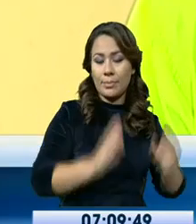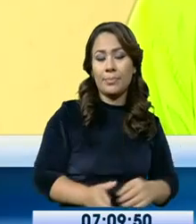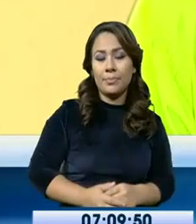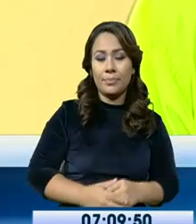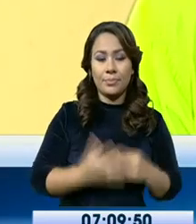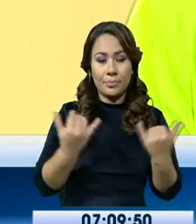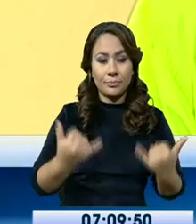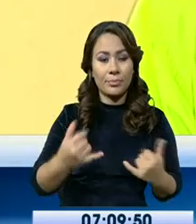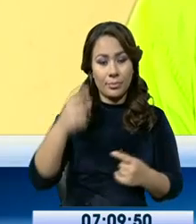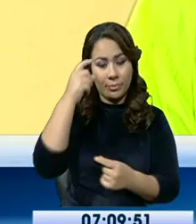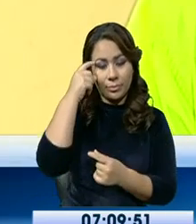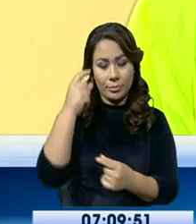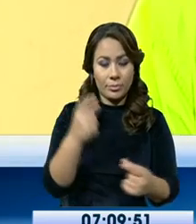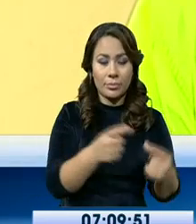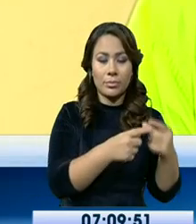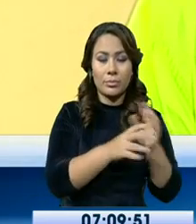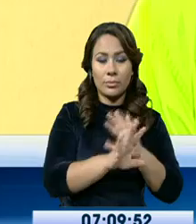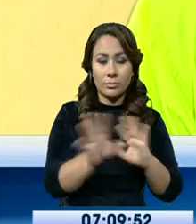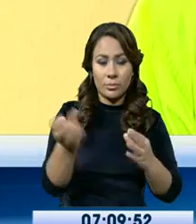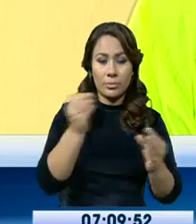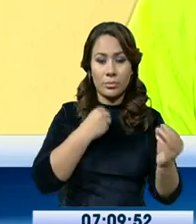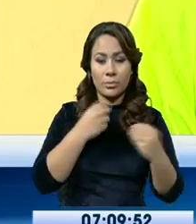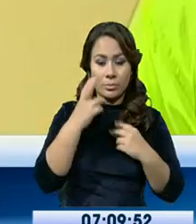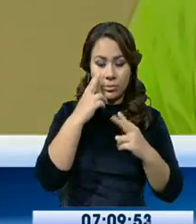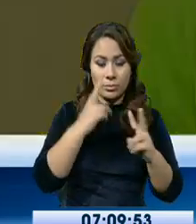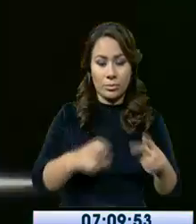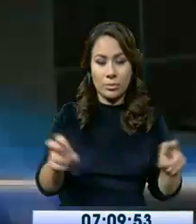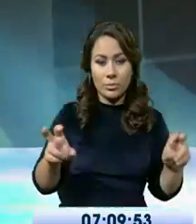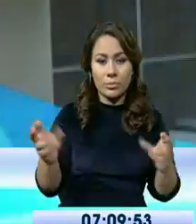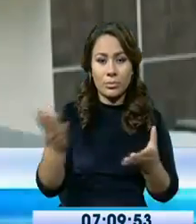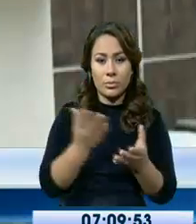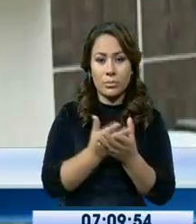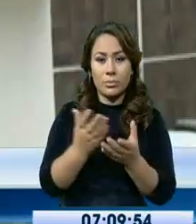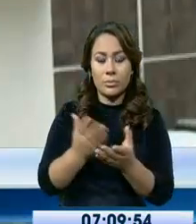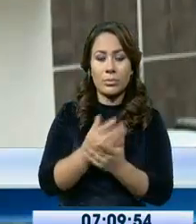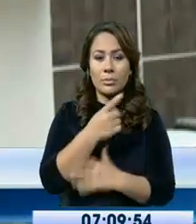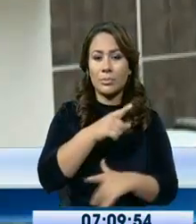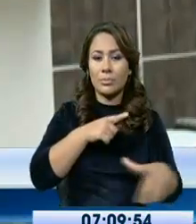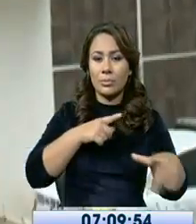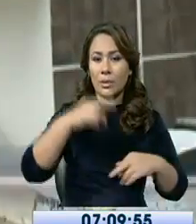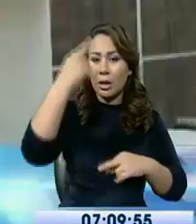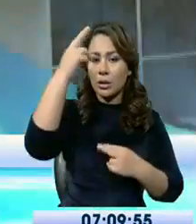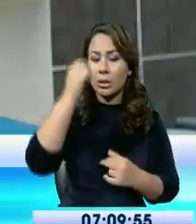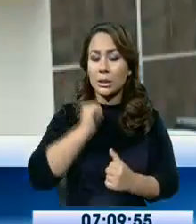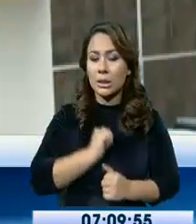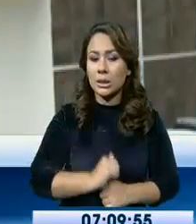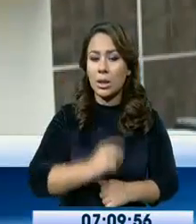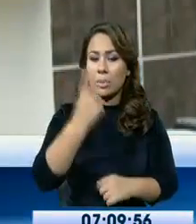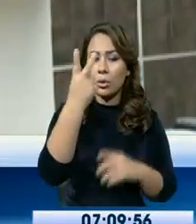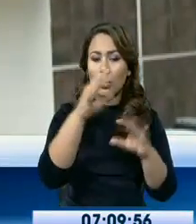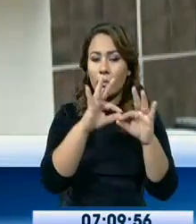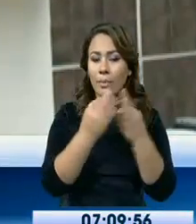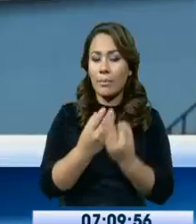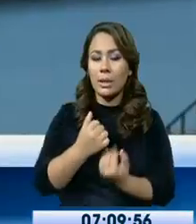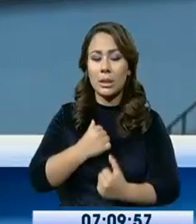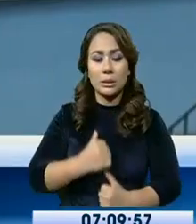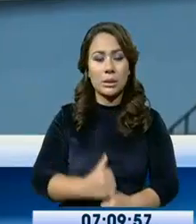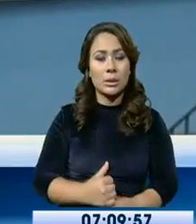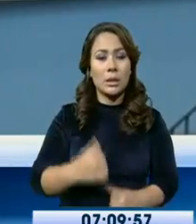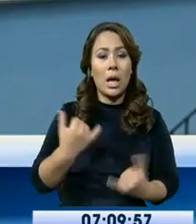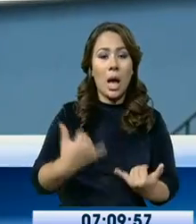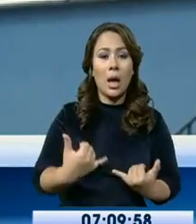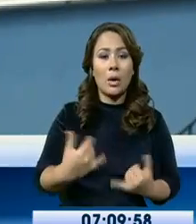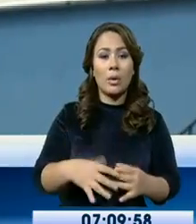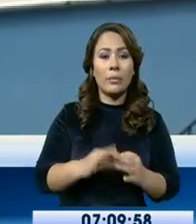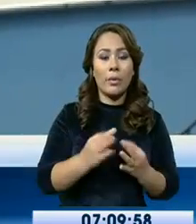ya la disposición fiscal para la práctica de los recursos médicos legales. Un hecho triste que enluta a 2 familias, en el medio una hija que perdió al único ser